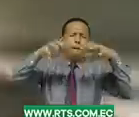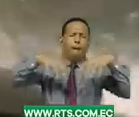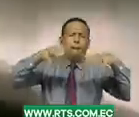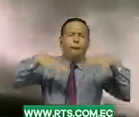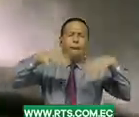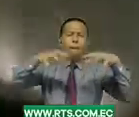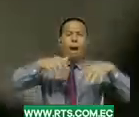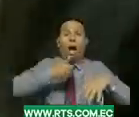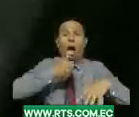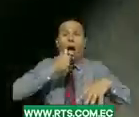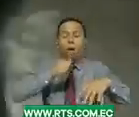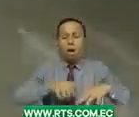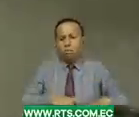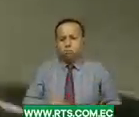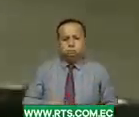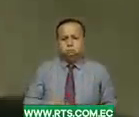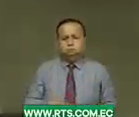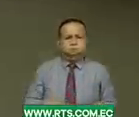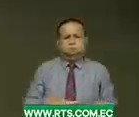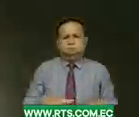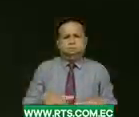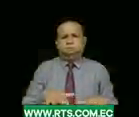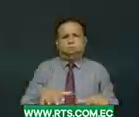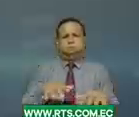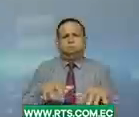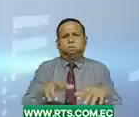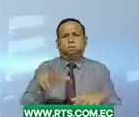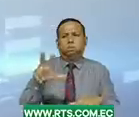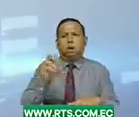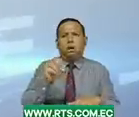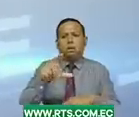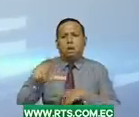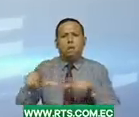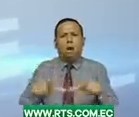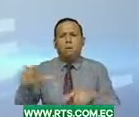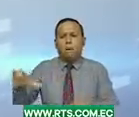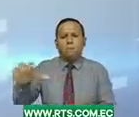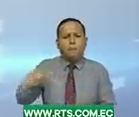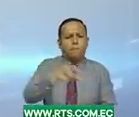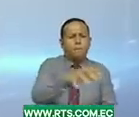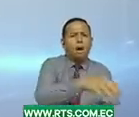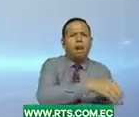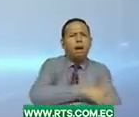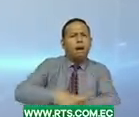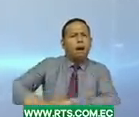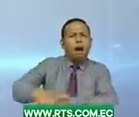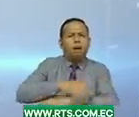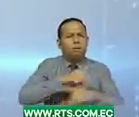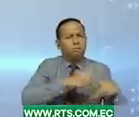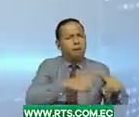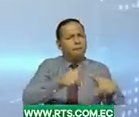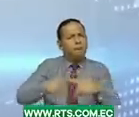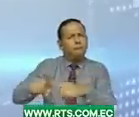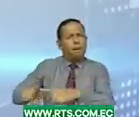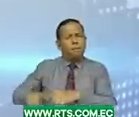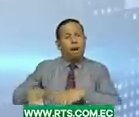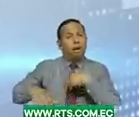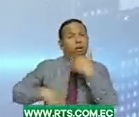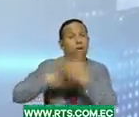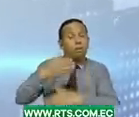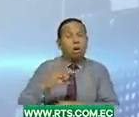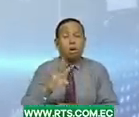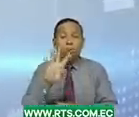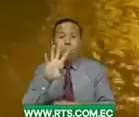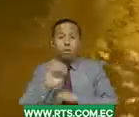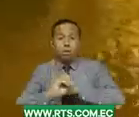agua empezó a acumularse en al menos 30 sectores y avenidas. Ya a partir de las 4